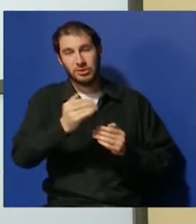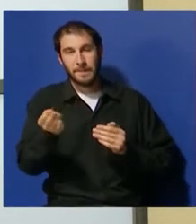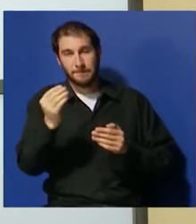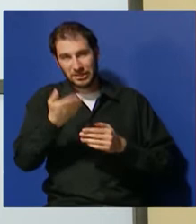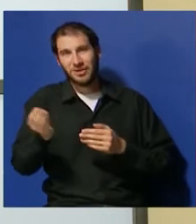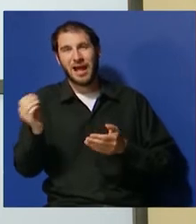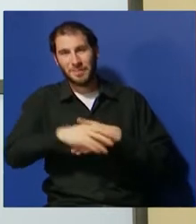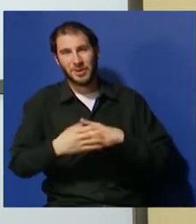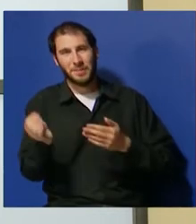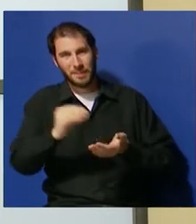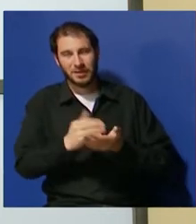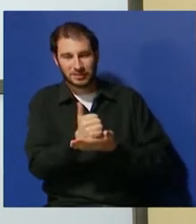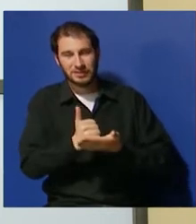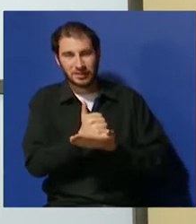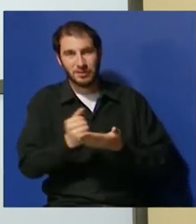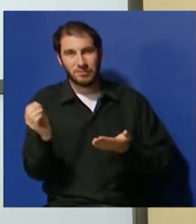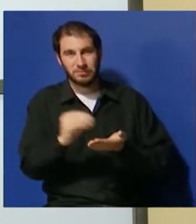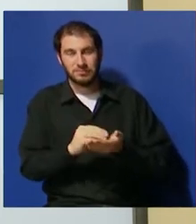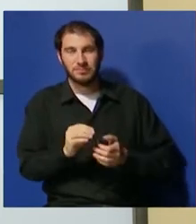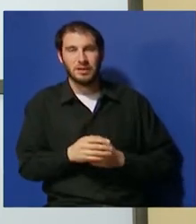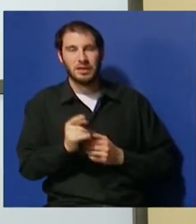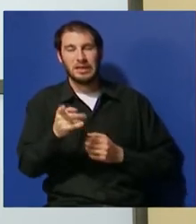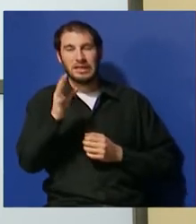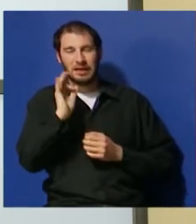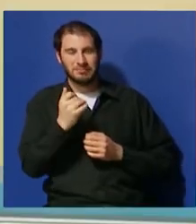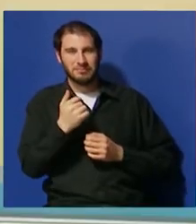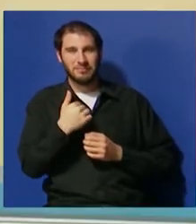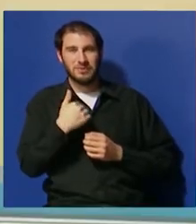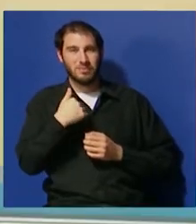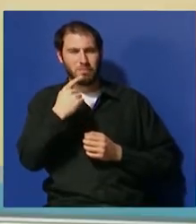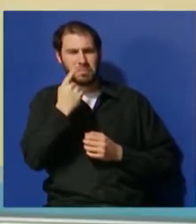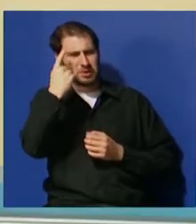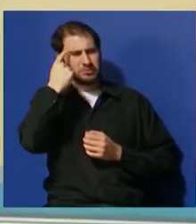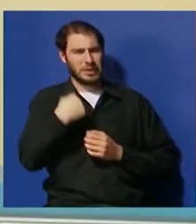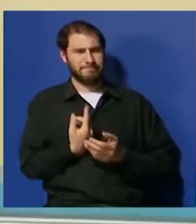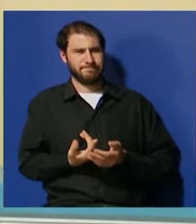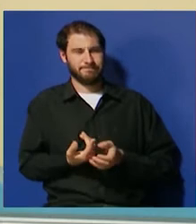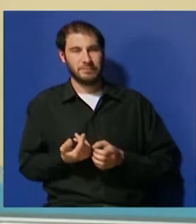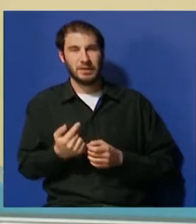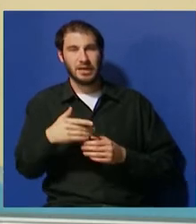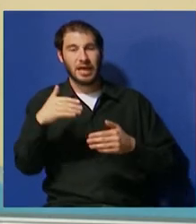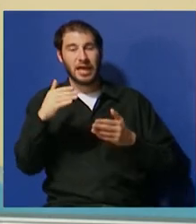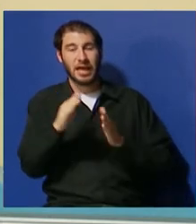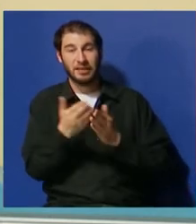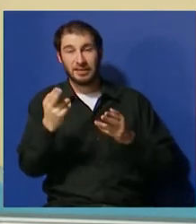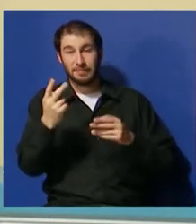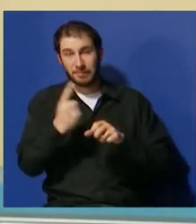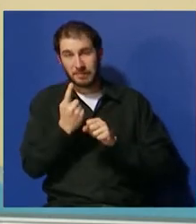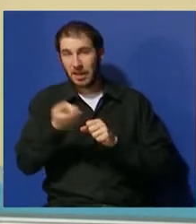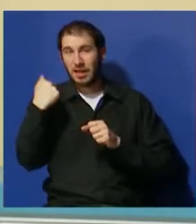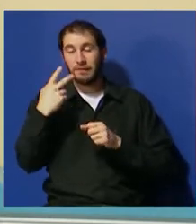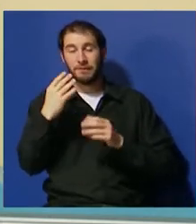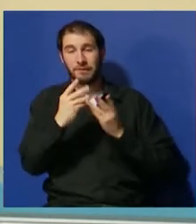más amigos que están ahí esperando publicar libros. Vos sabés que se me viene la pregunta a la cabeza de la edición, la primera edición fue a